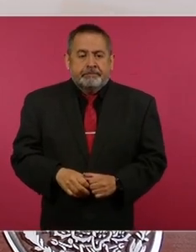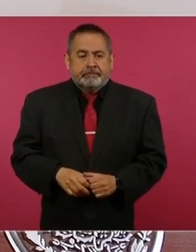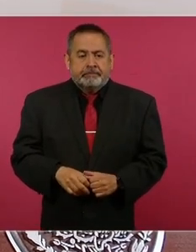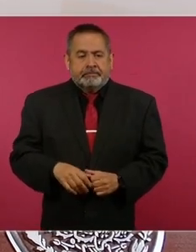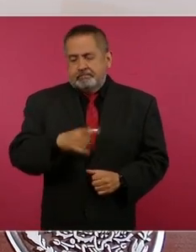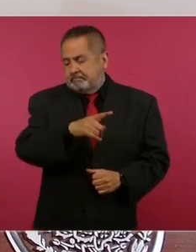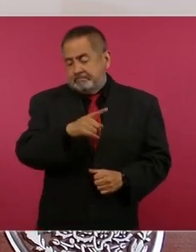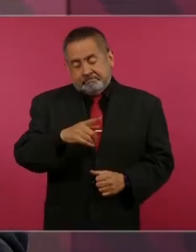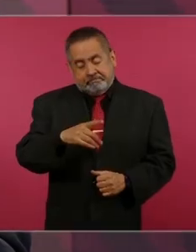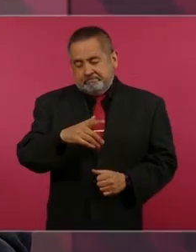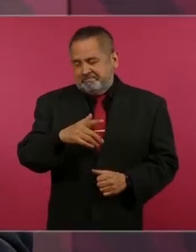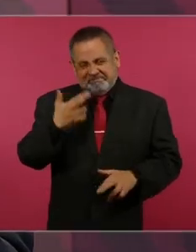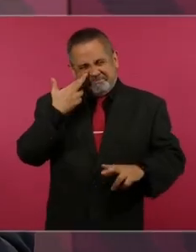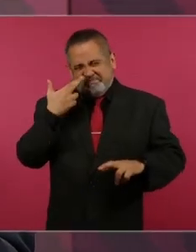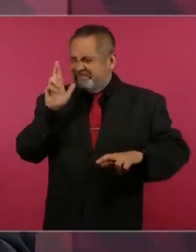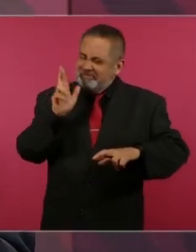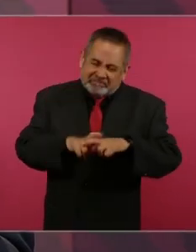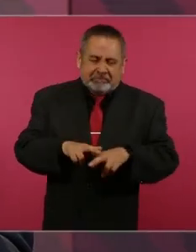un reverendo ladrón,